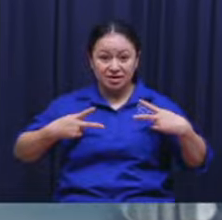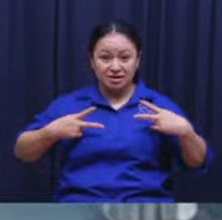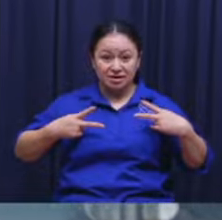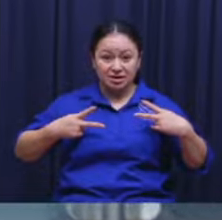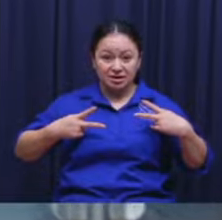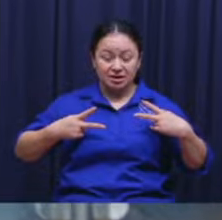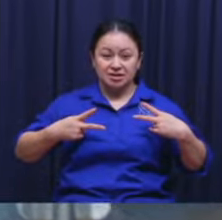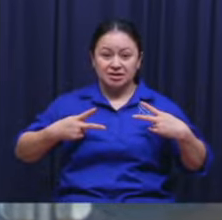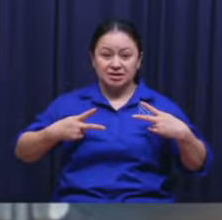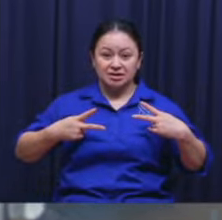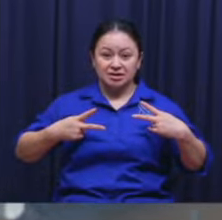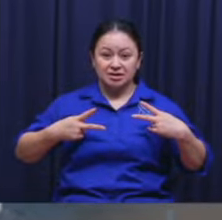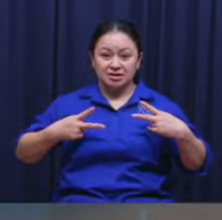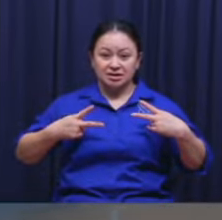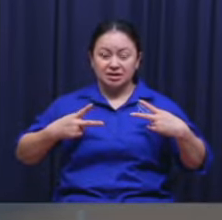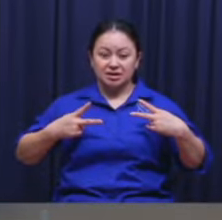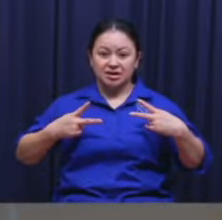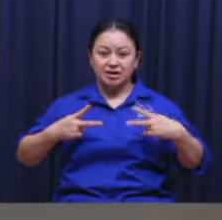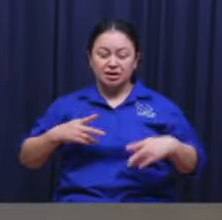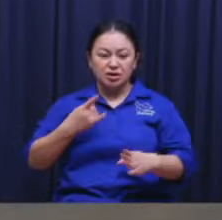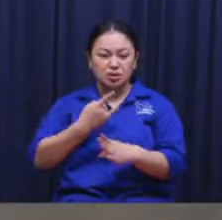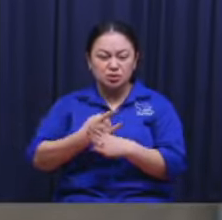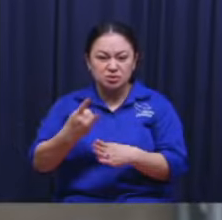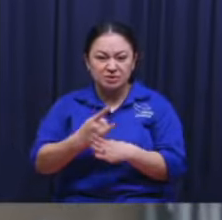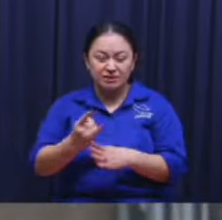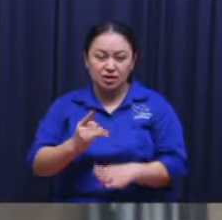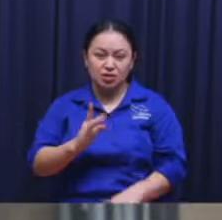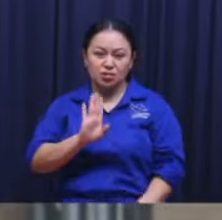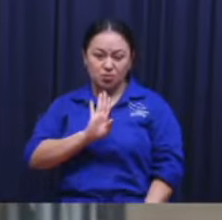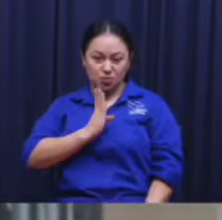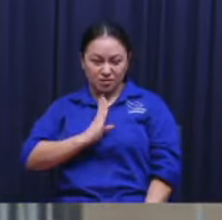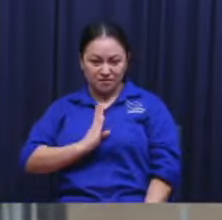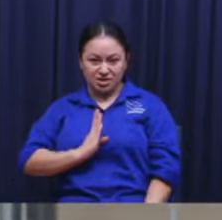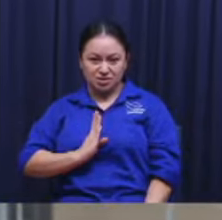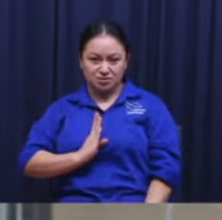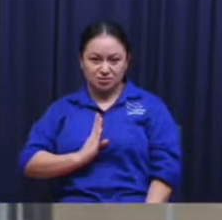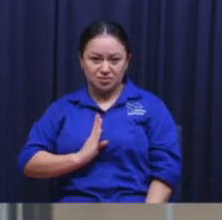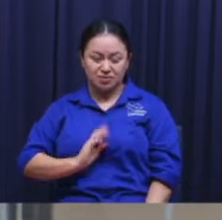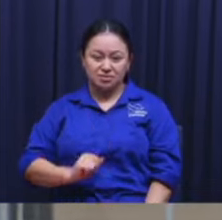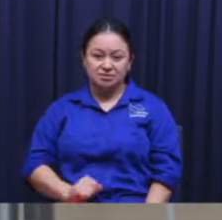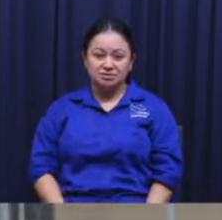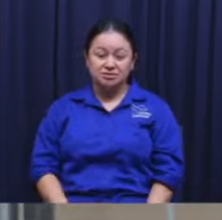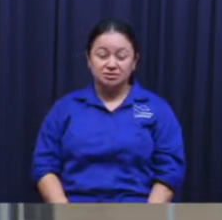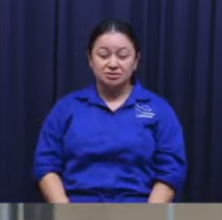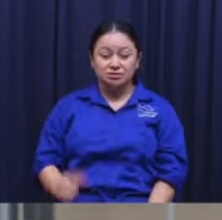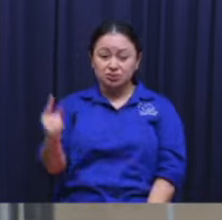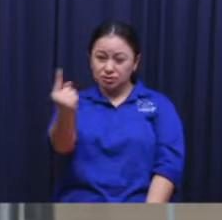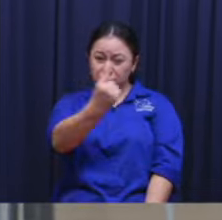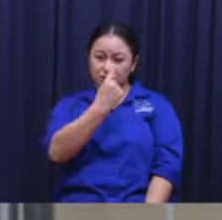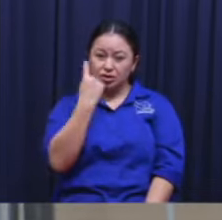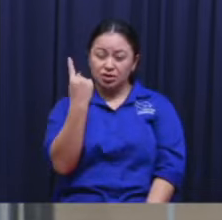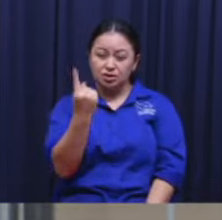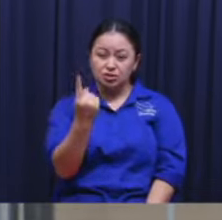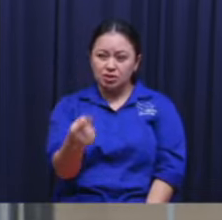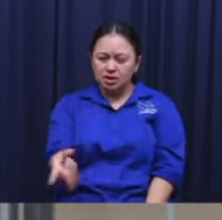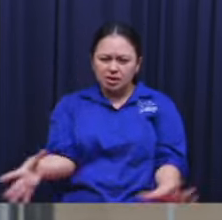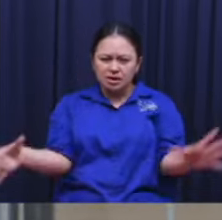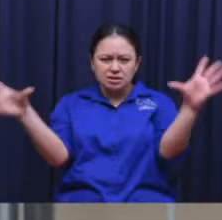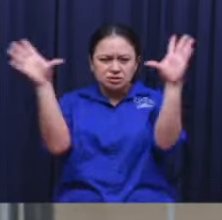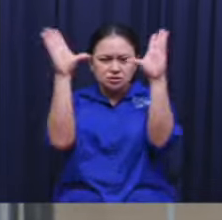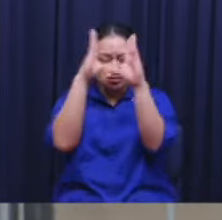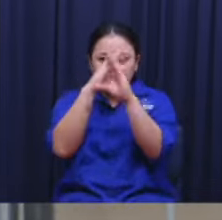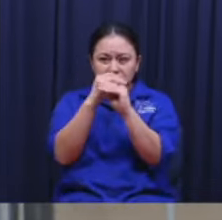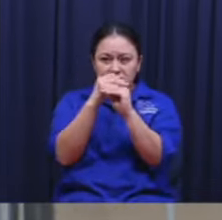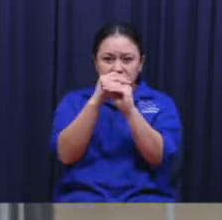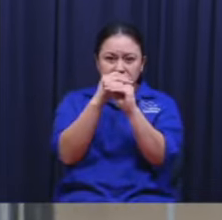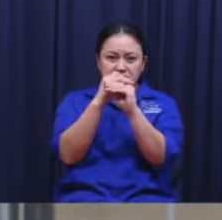Imagínese usted, el techo de la casa, era una casa grande, y todas las noches, la llorona ahí arriba,